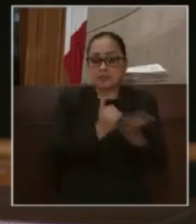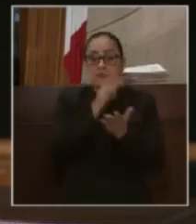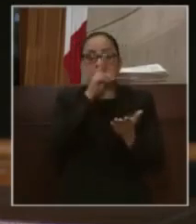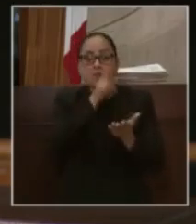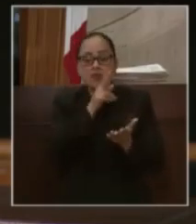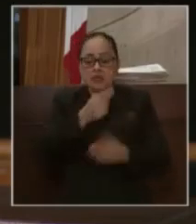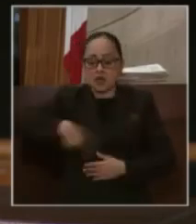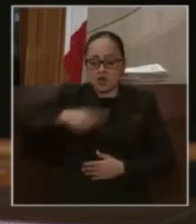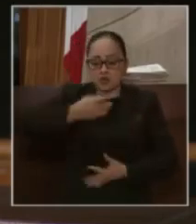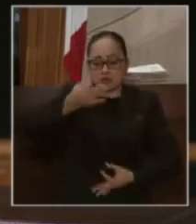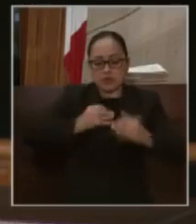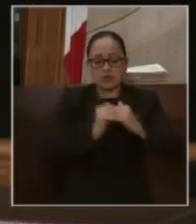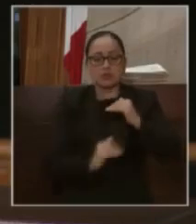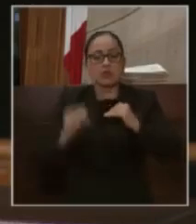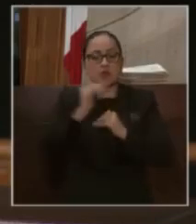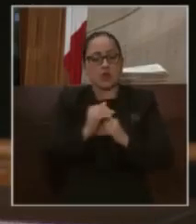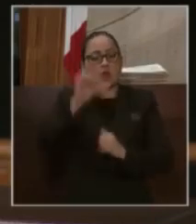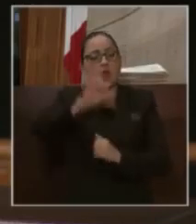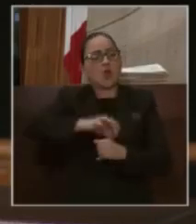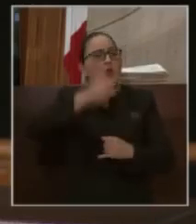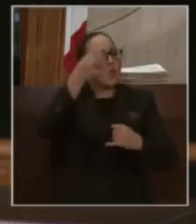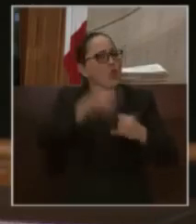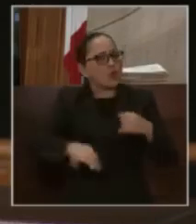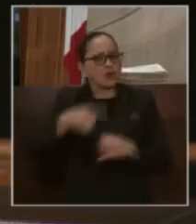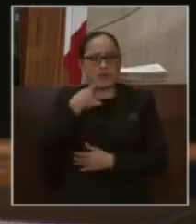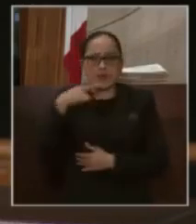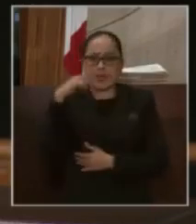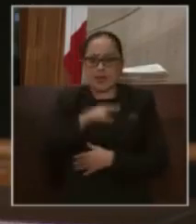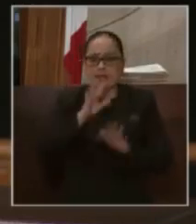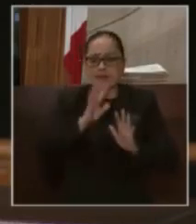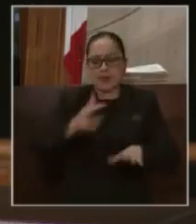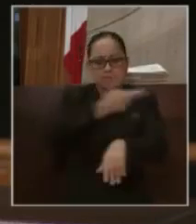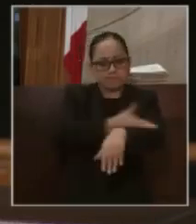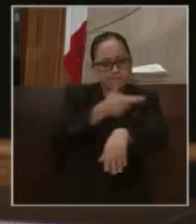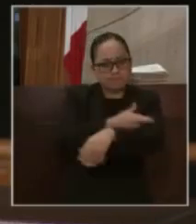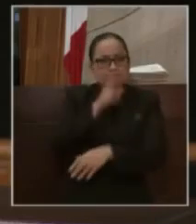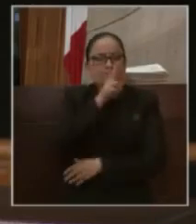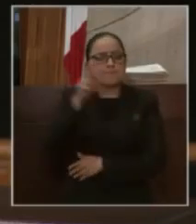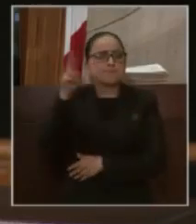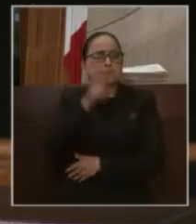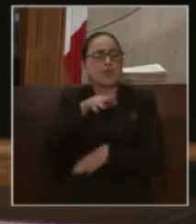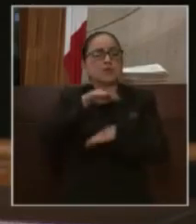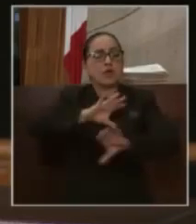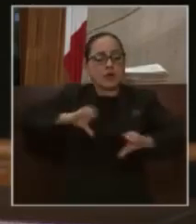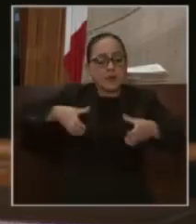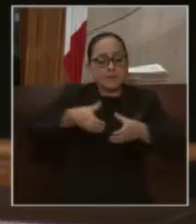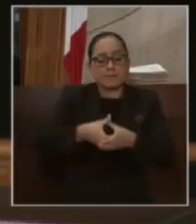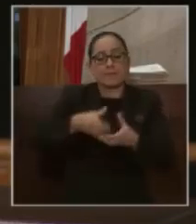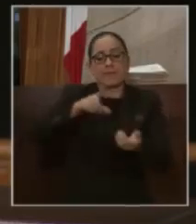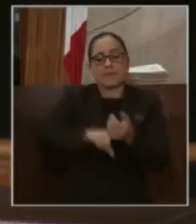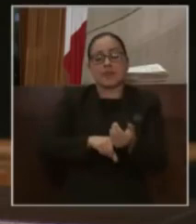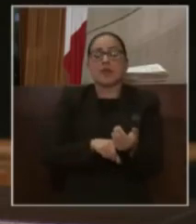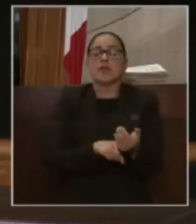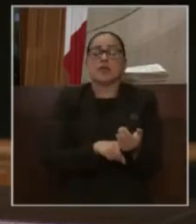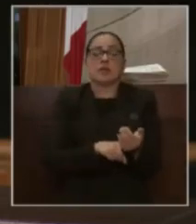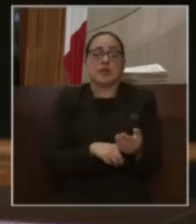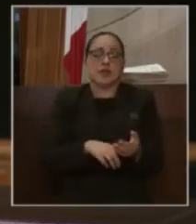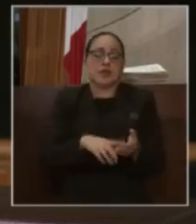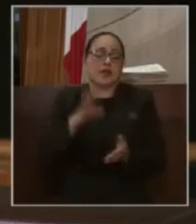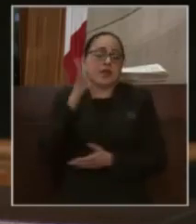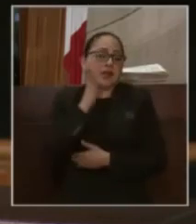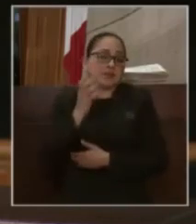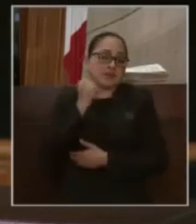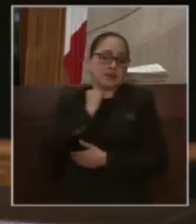Sala Superior resuelve hoy la última impugnación relacionada con la integración del Congreso de